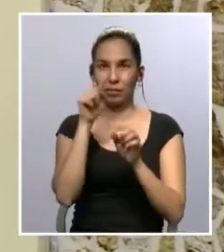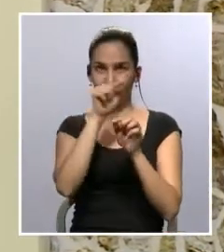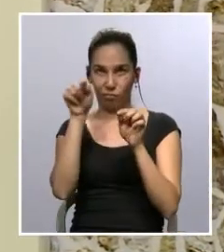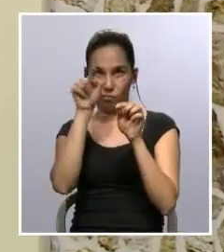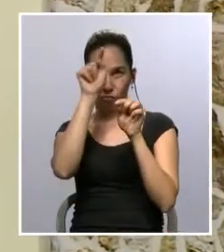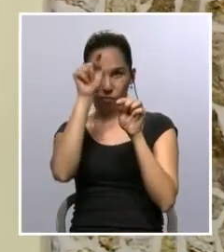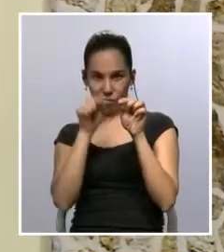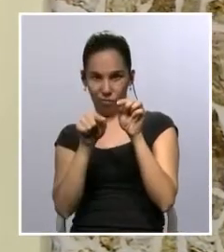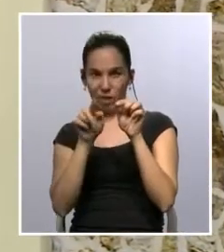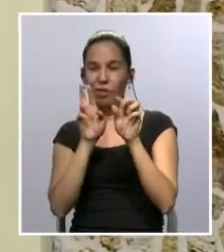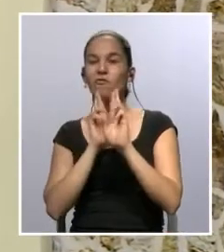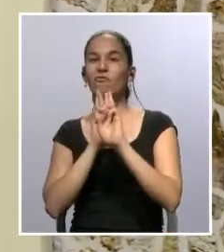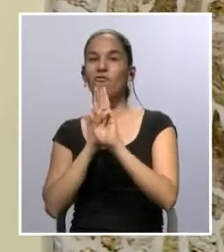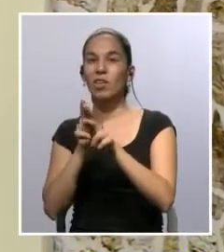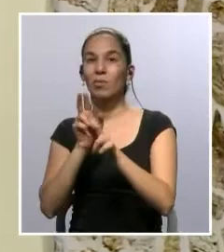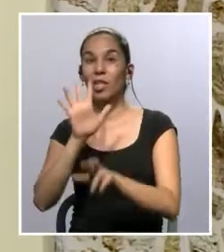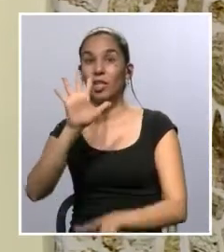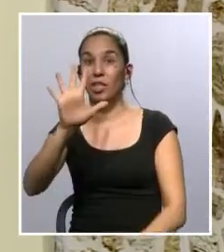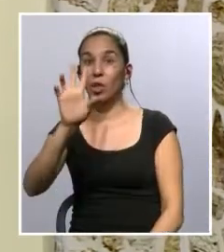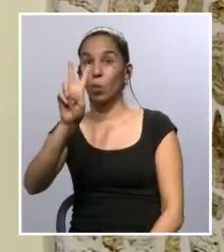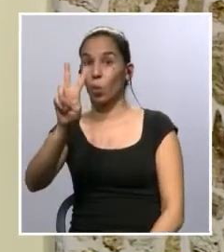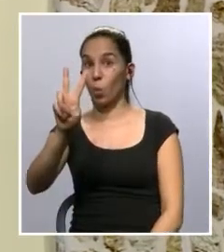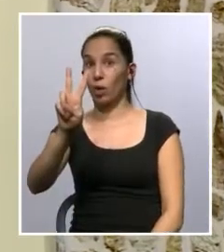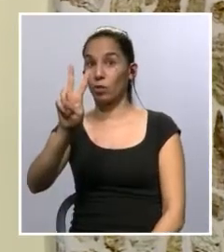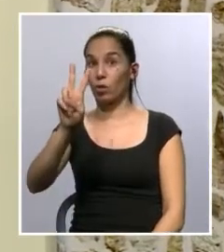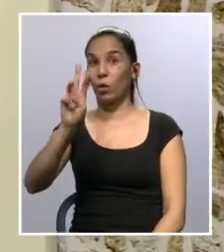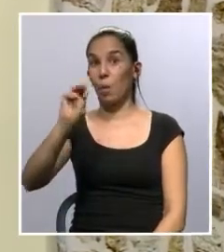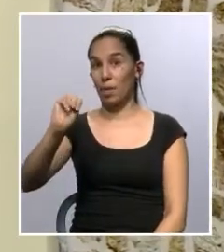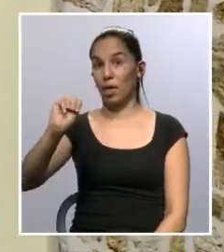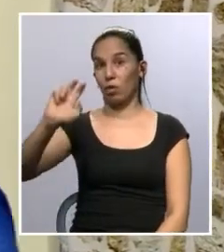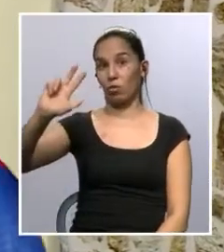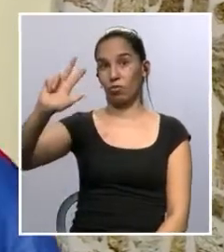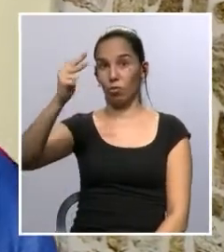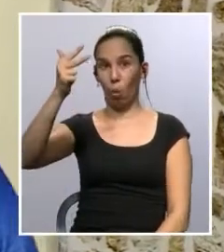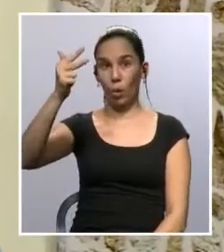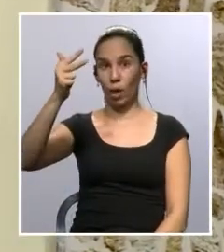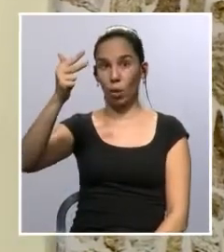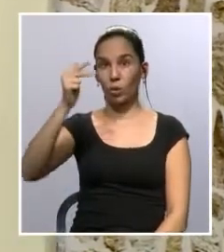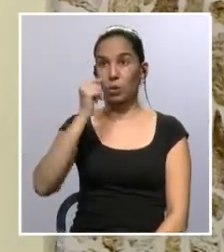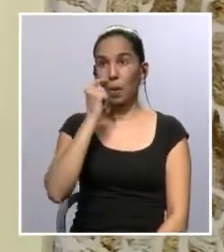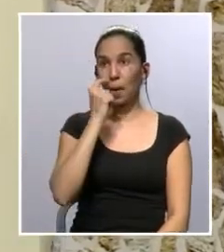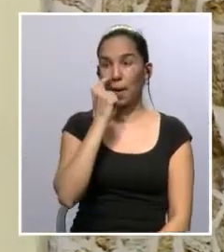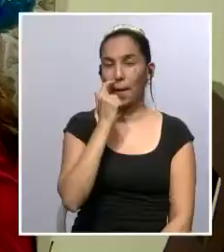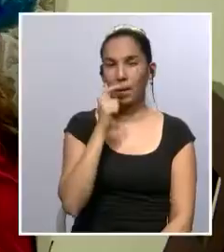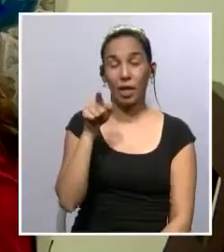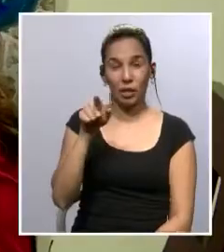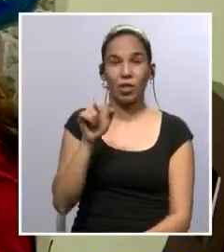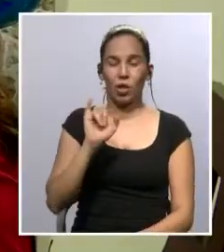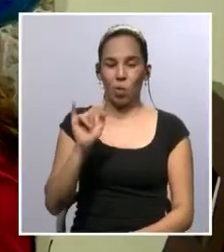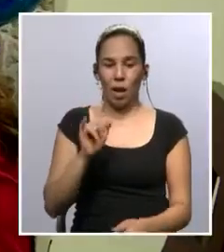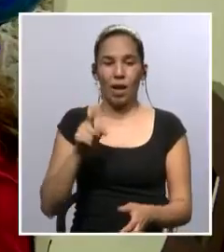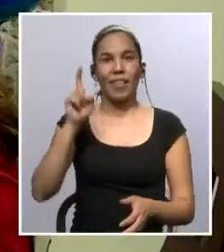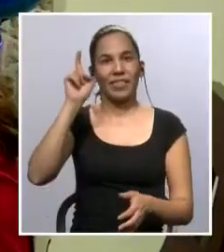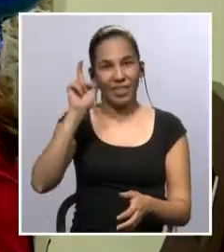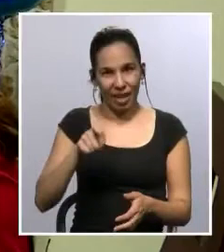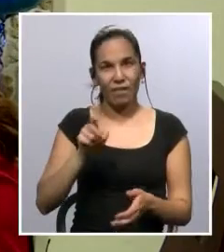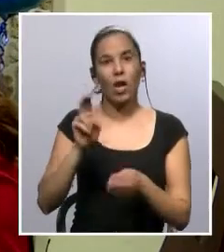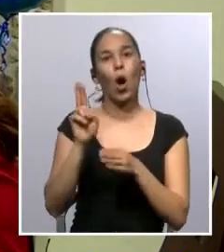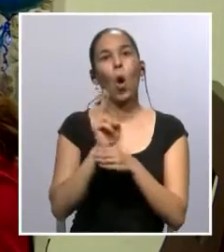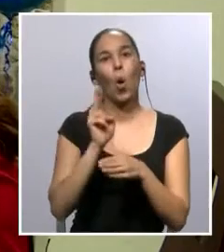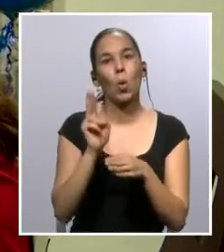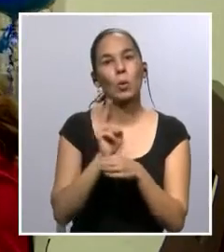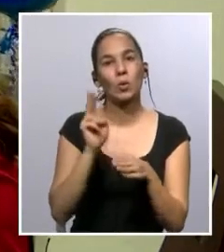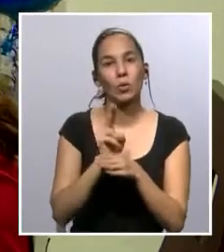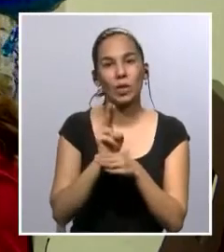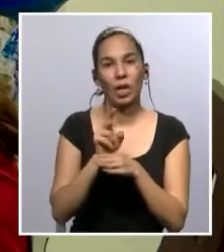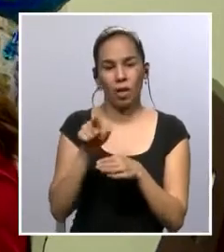da 54 metros cúbicos. Esa sería la densidad que ocupa,